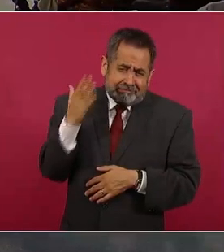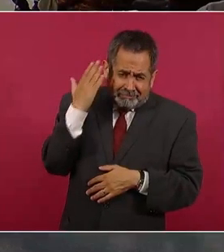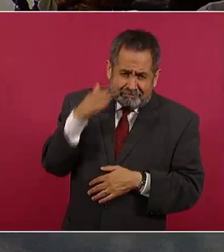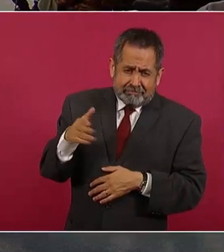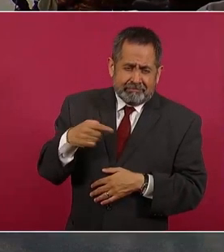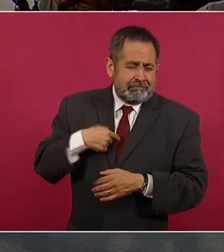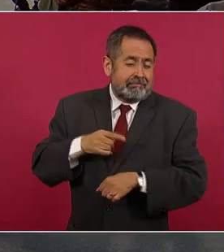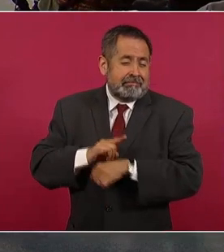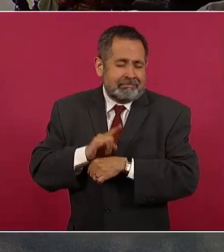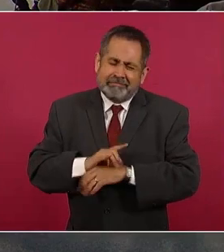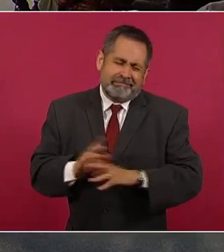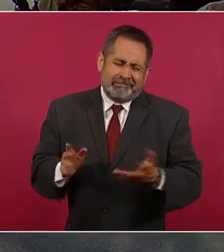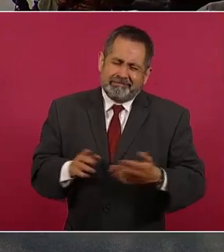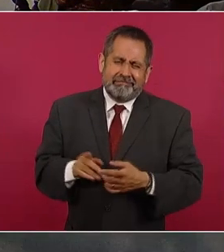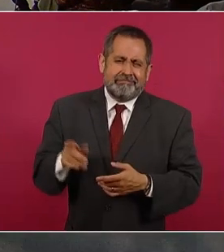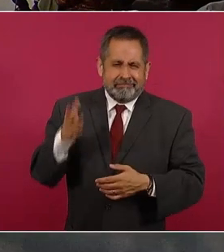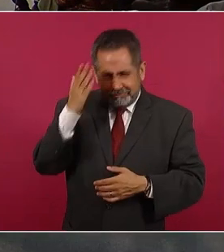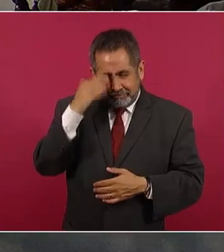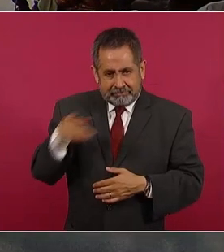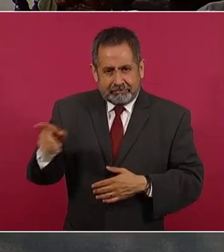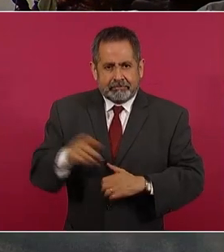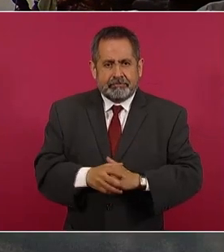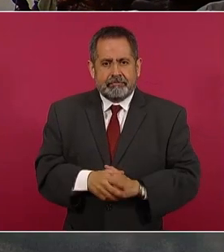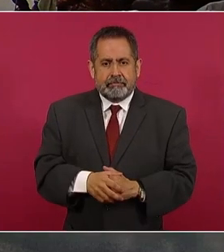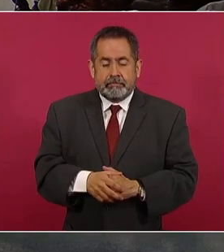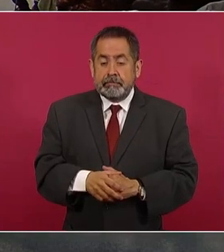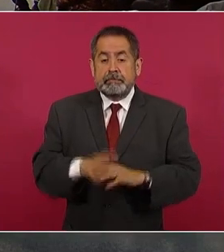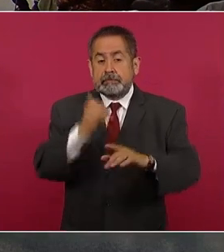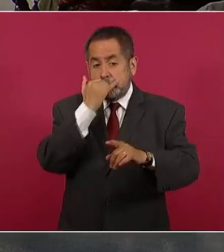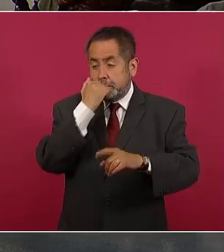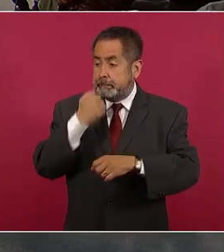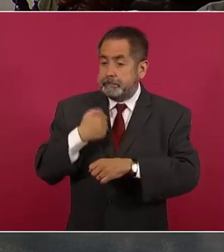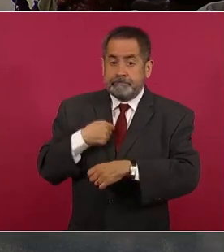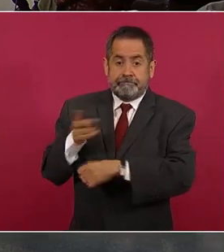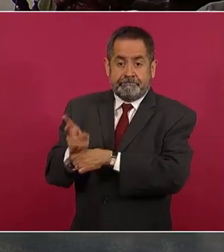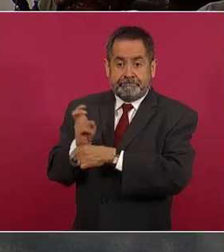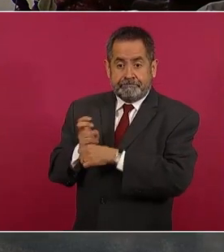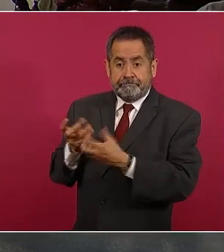fingiendo. Bueno, ya llegaron los invitados.